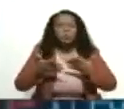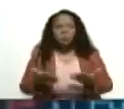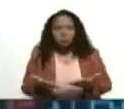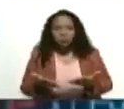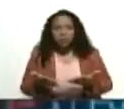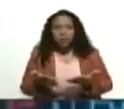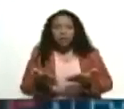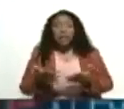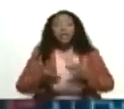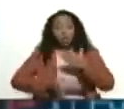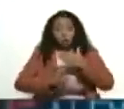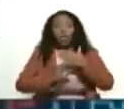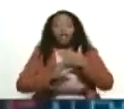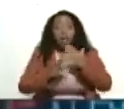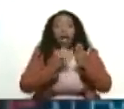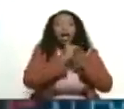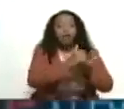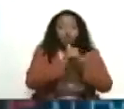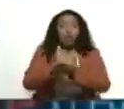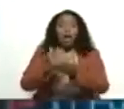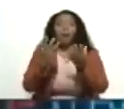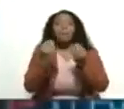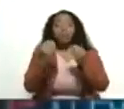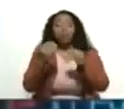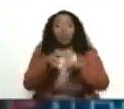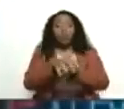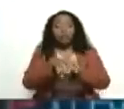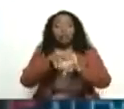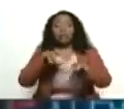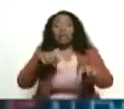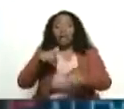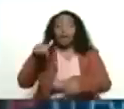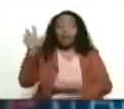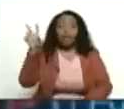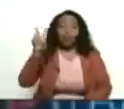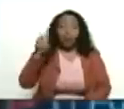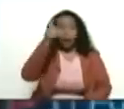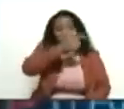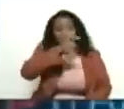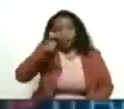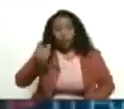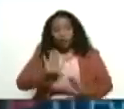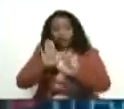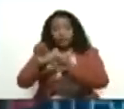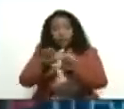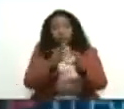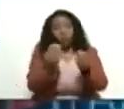aún a las grandes mayorías de Venezuela